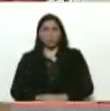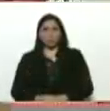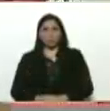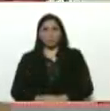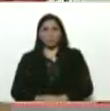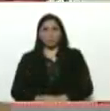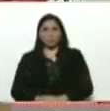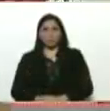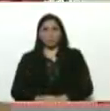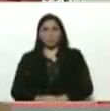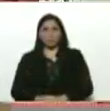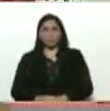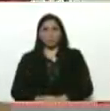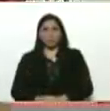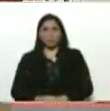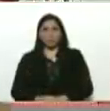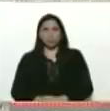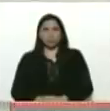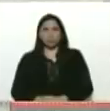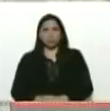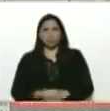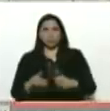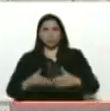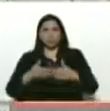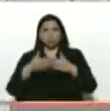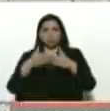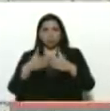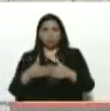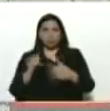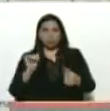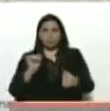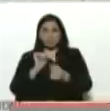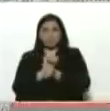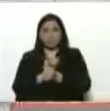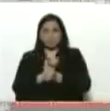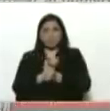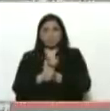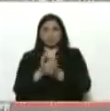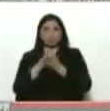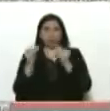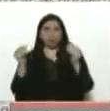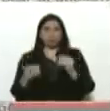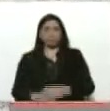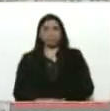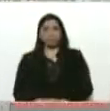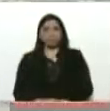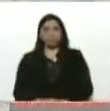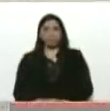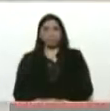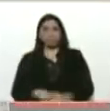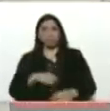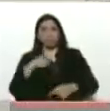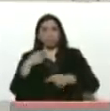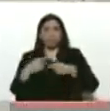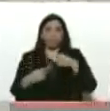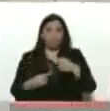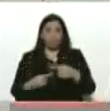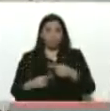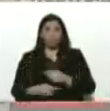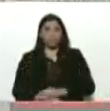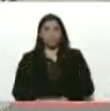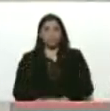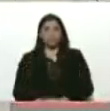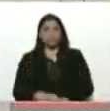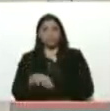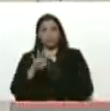en el grupo de comando de la Armada. Detenidos en este momento todos. Después aparece